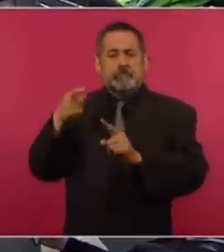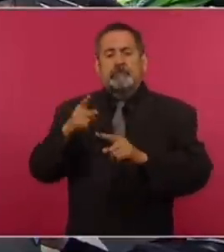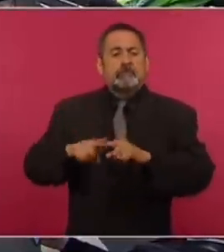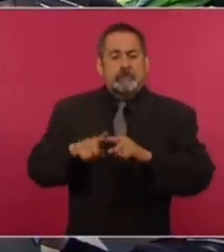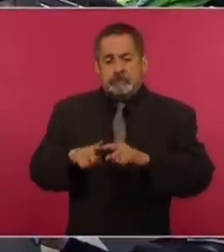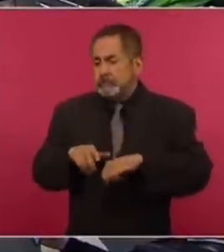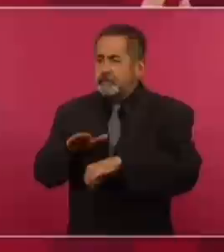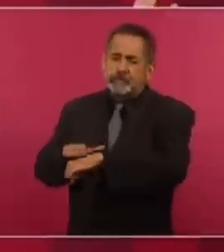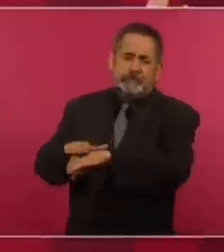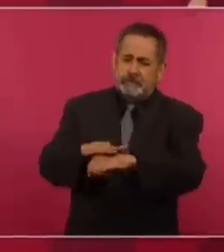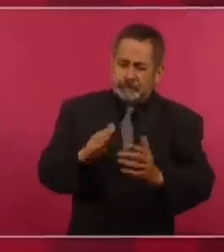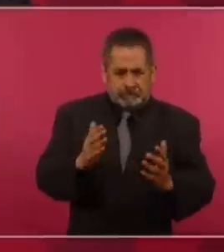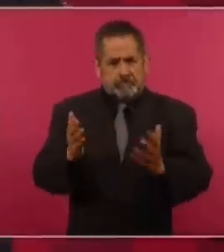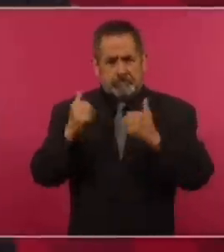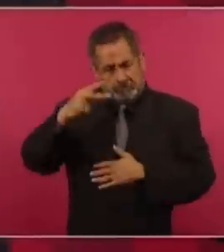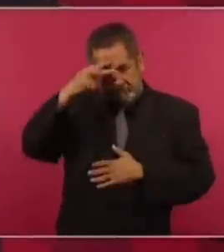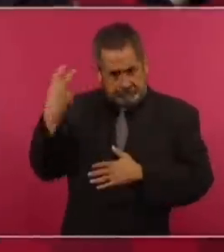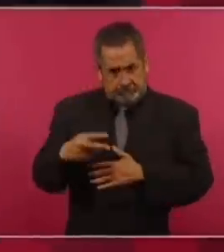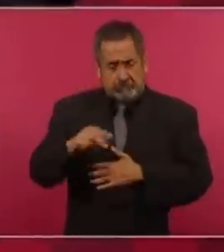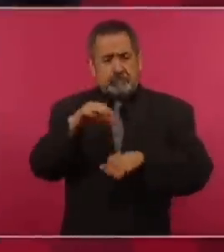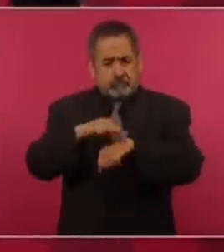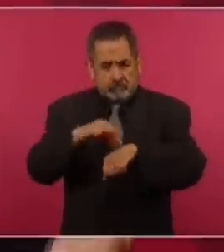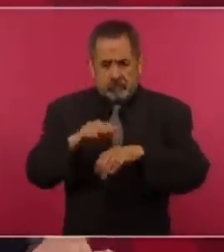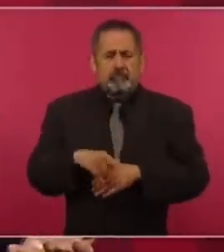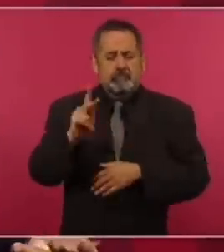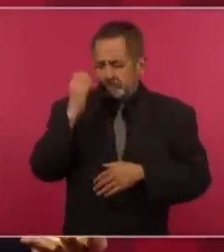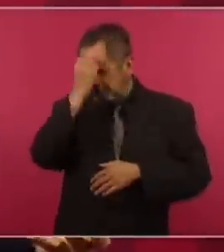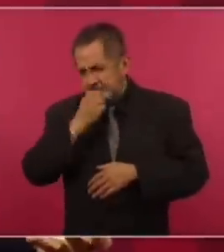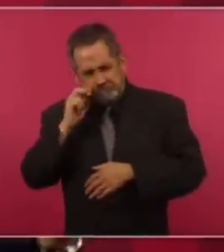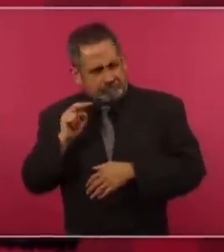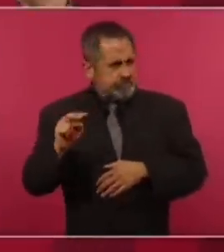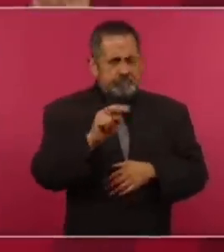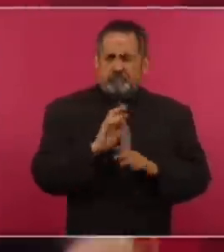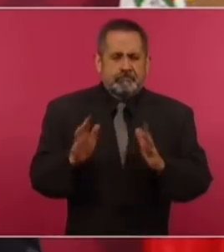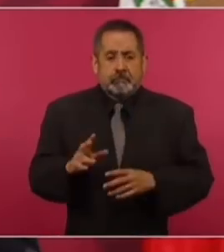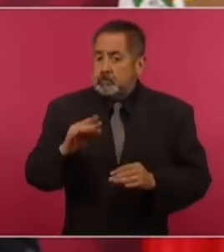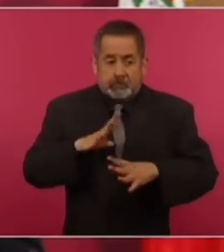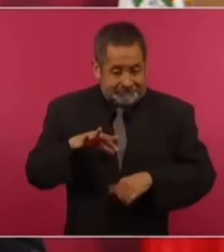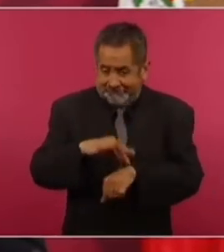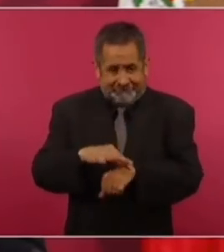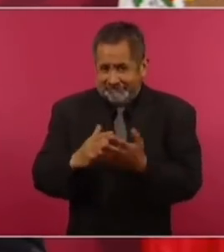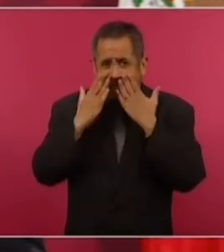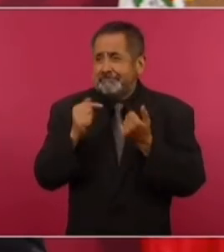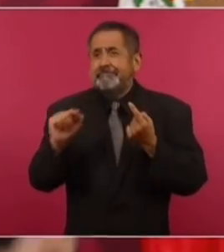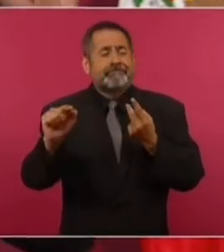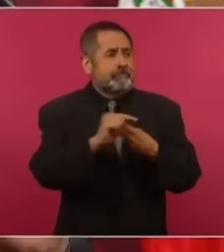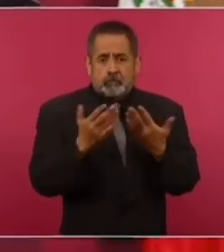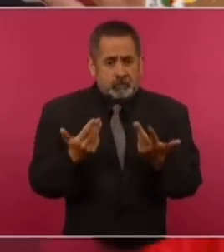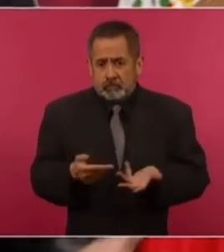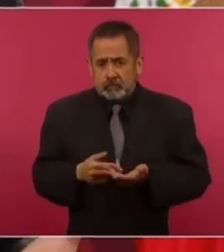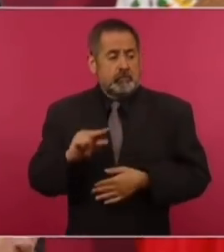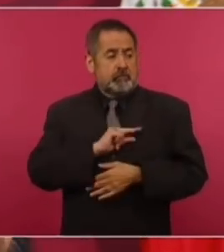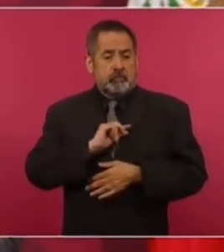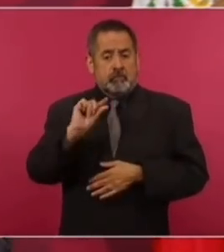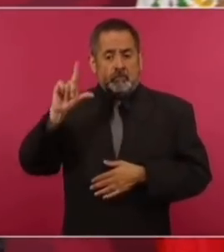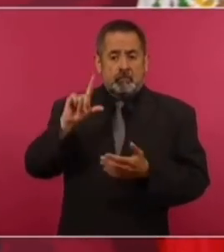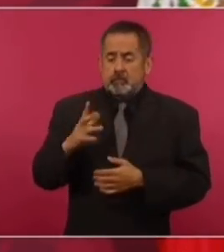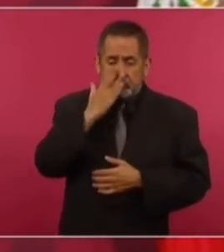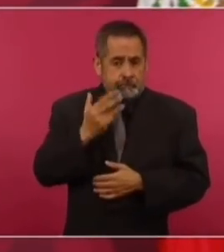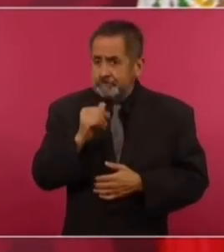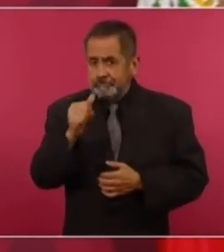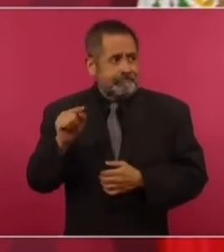convocar a todos los médicos de México, pero lo tenemos analizado y no hay, no tenemos especialistas